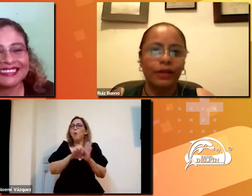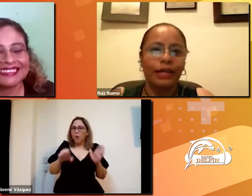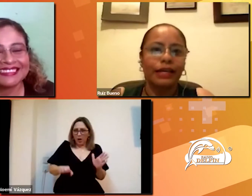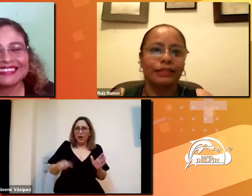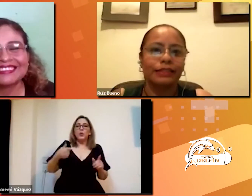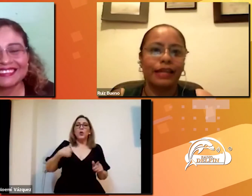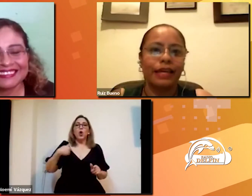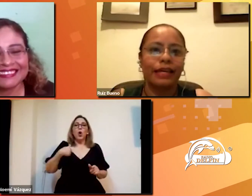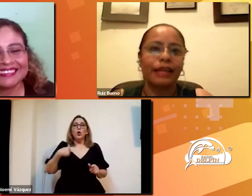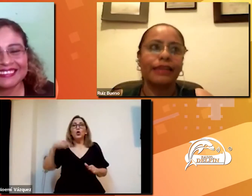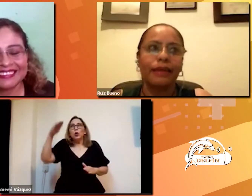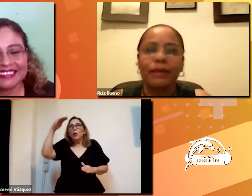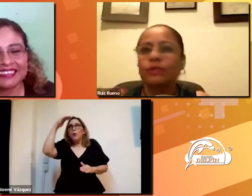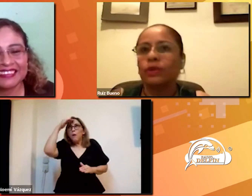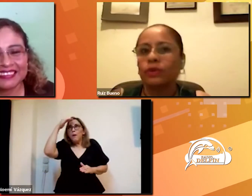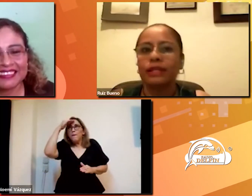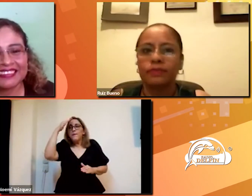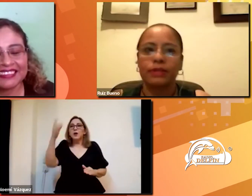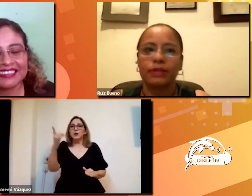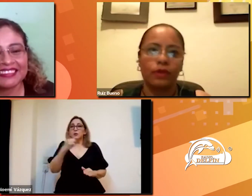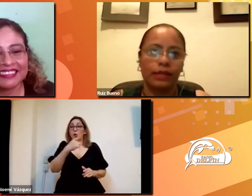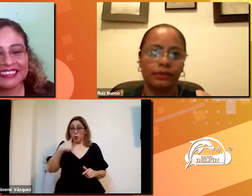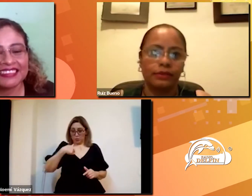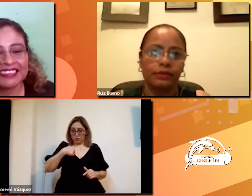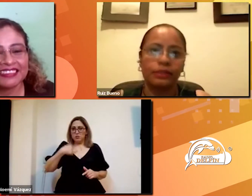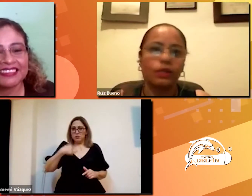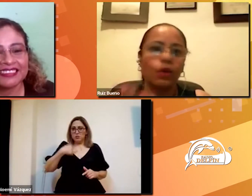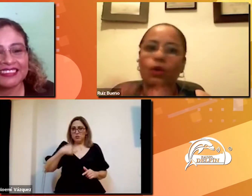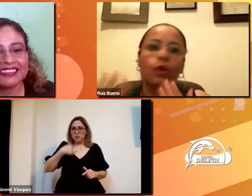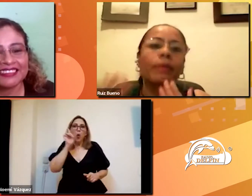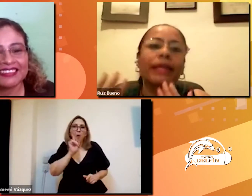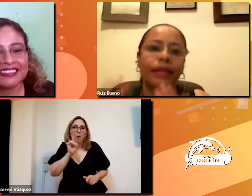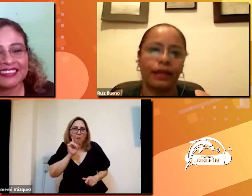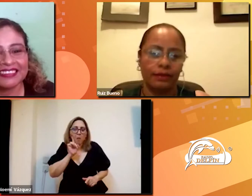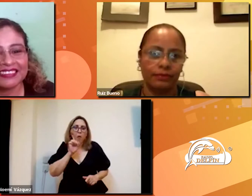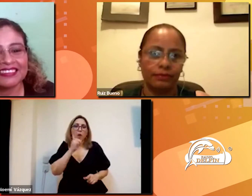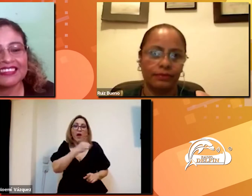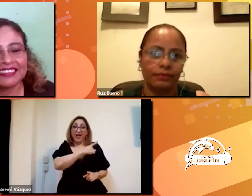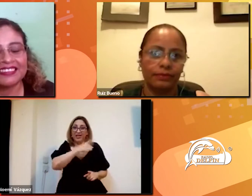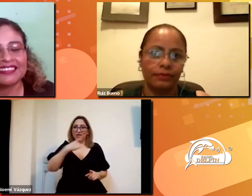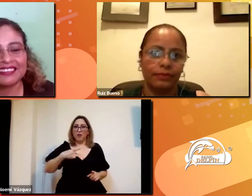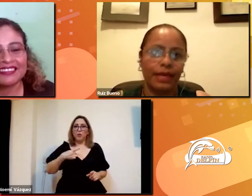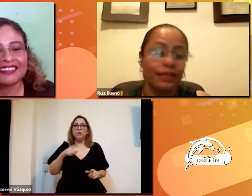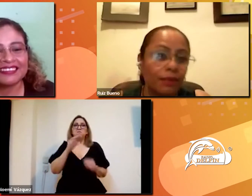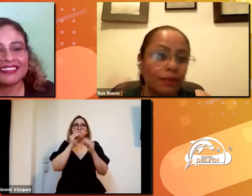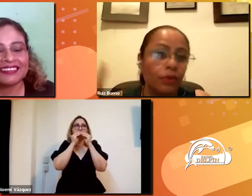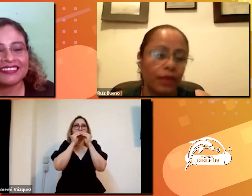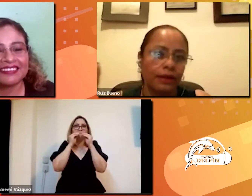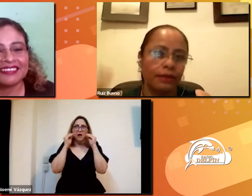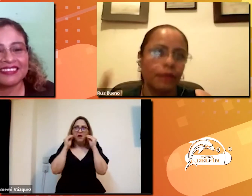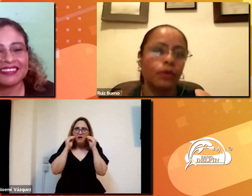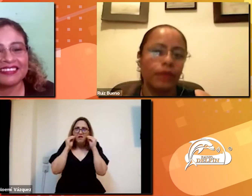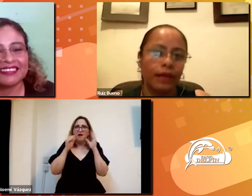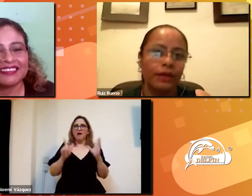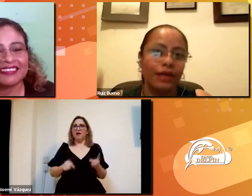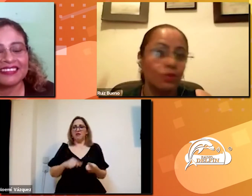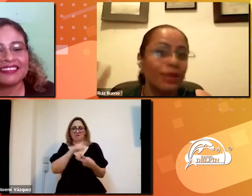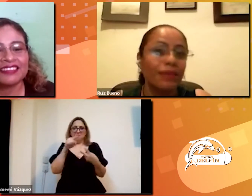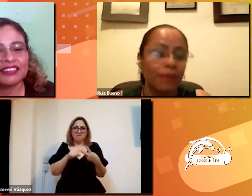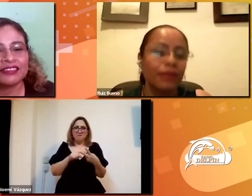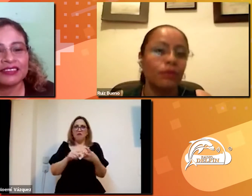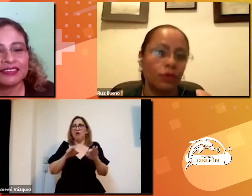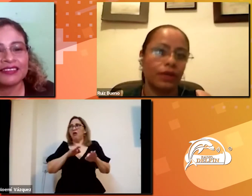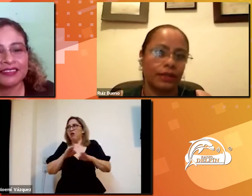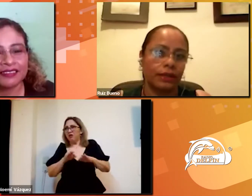¿no? Y que debe eso a todas las personas, si no, no me quiere. Ese debo de, es